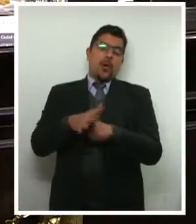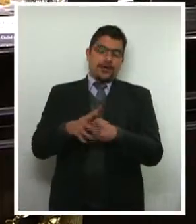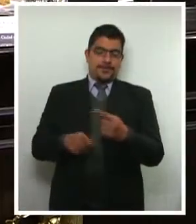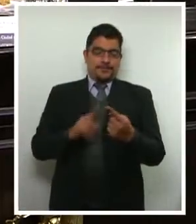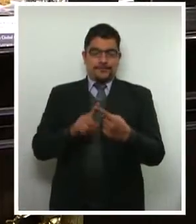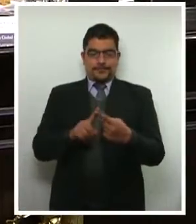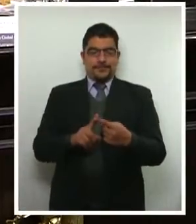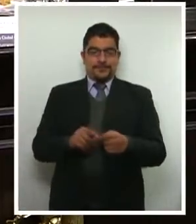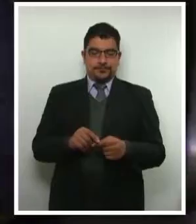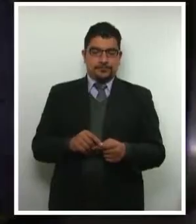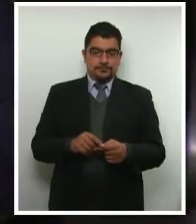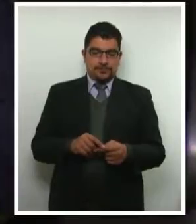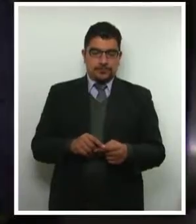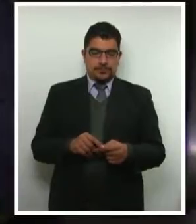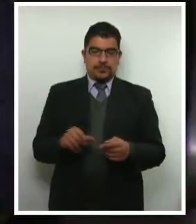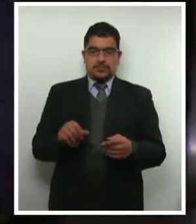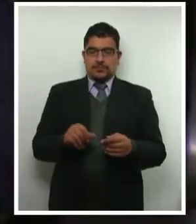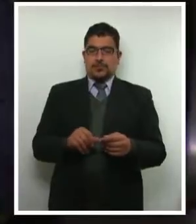11º,